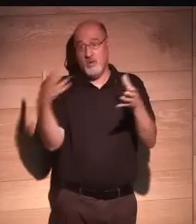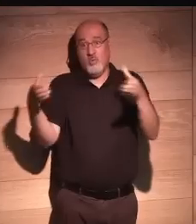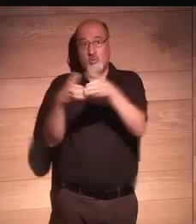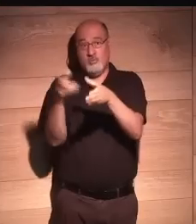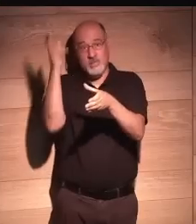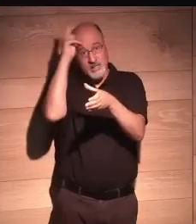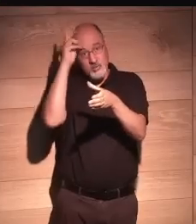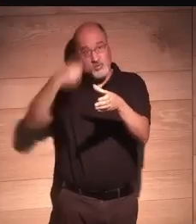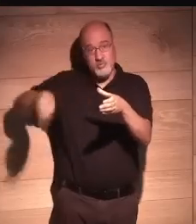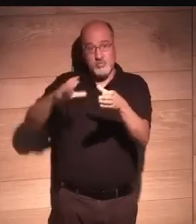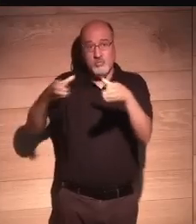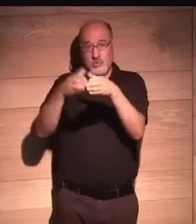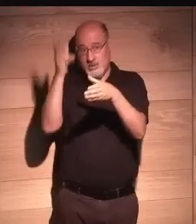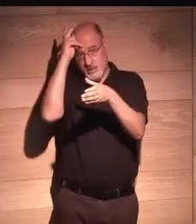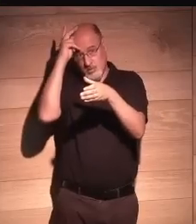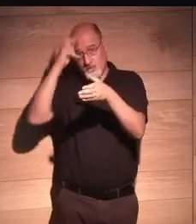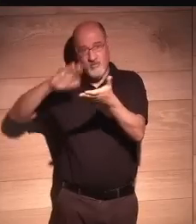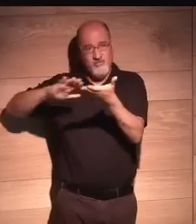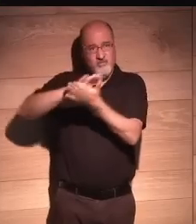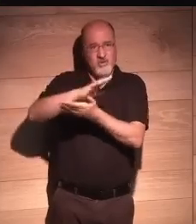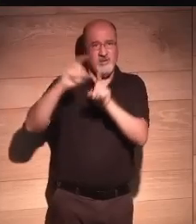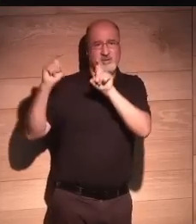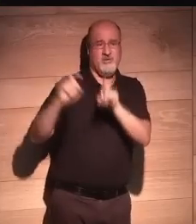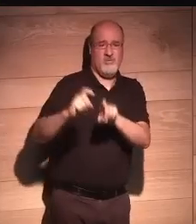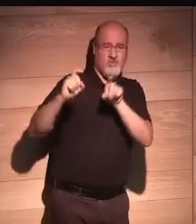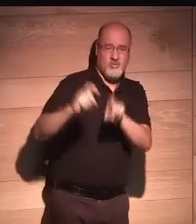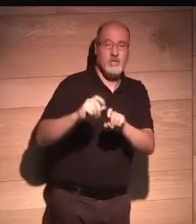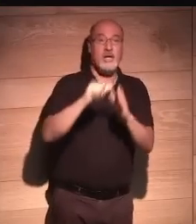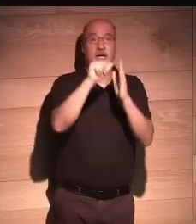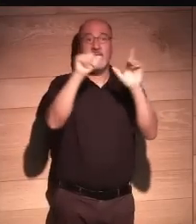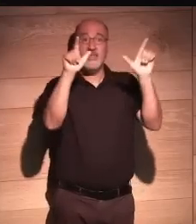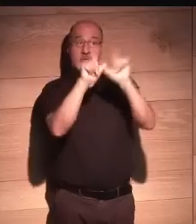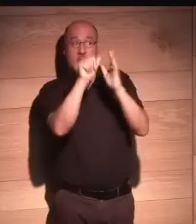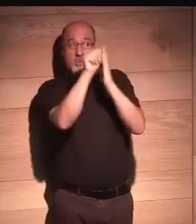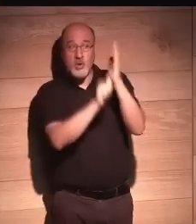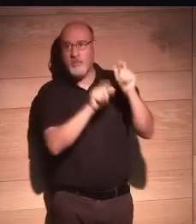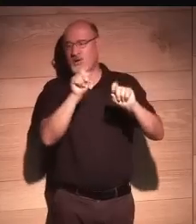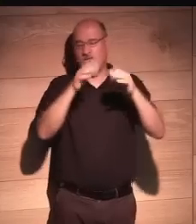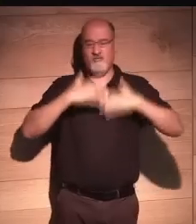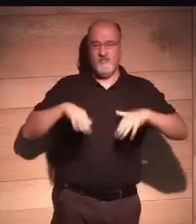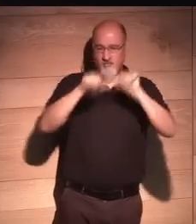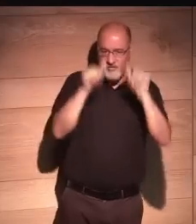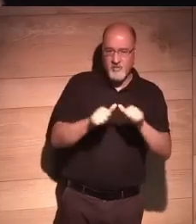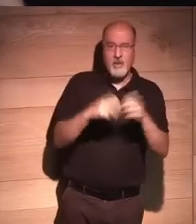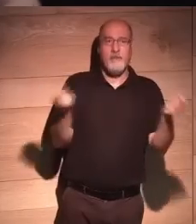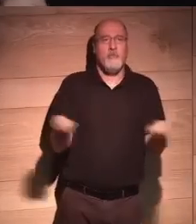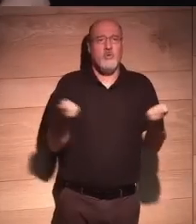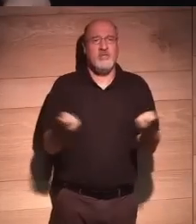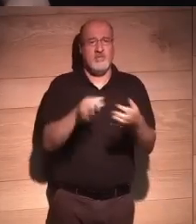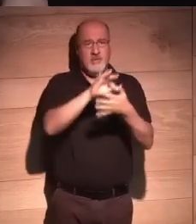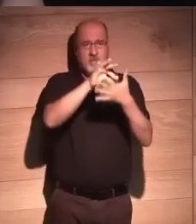verdad. Es decir, ¿qué televisión? Es que no es la televisión, no son los programas, son las formas de vestir, son la publicidad,